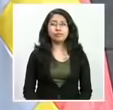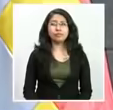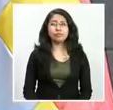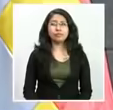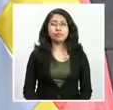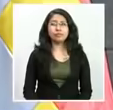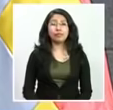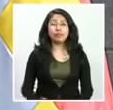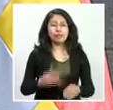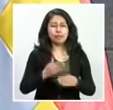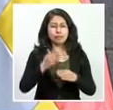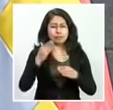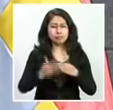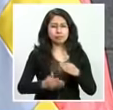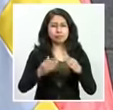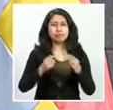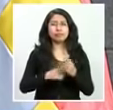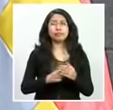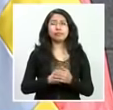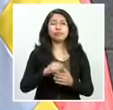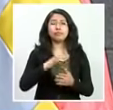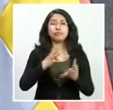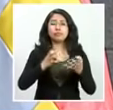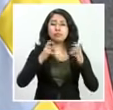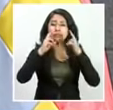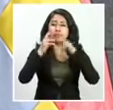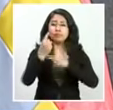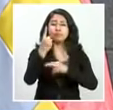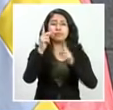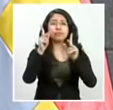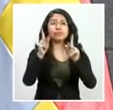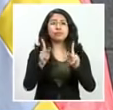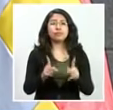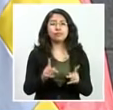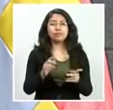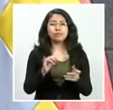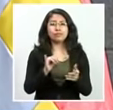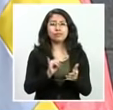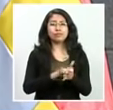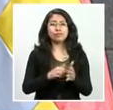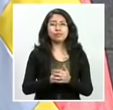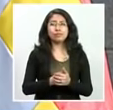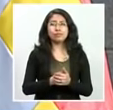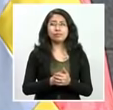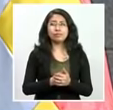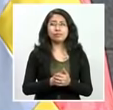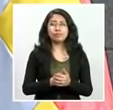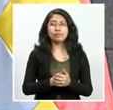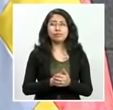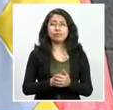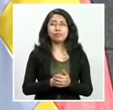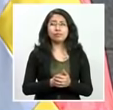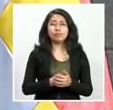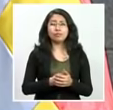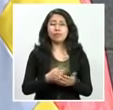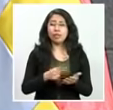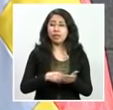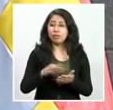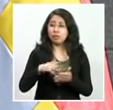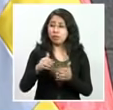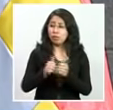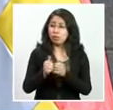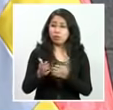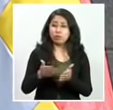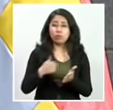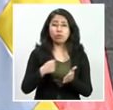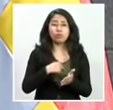Casi para terminar, quiero hacer un homenaje a una persona que me ha formado desde estudiante, que ya no está con nosotros y